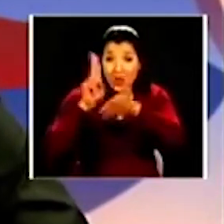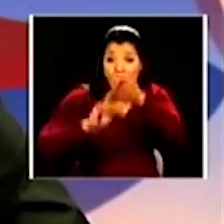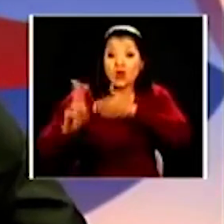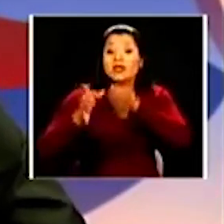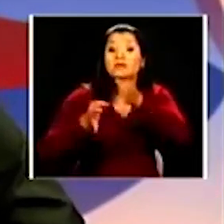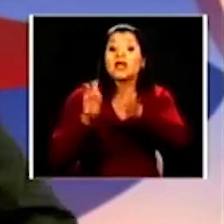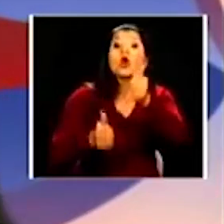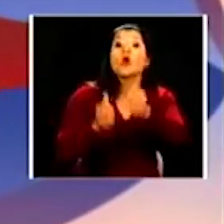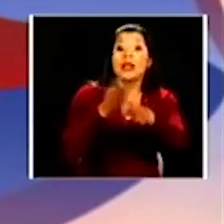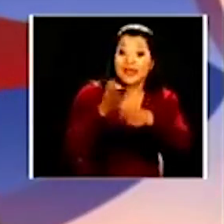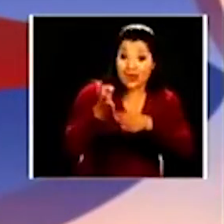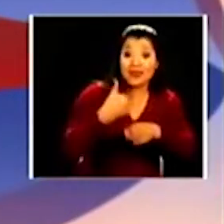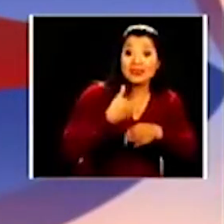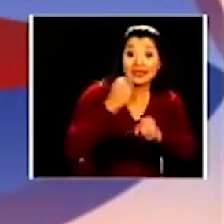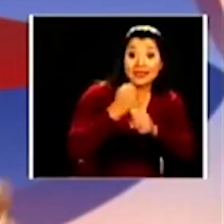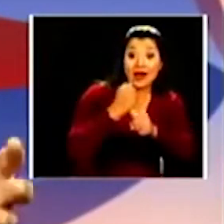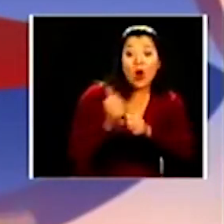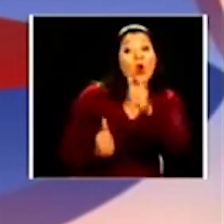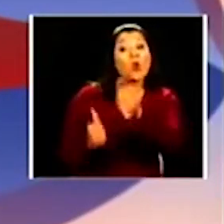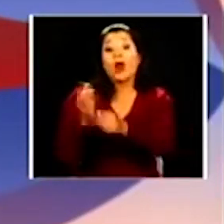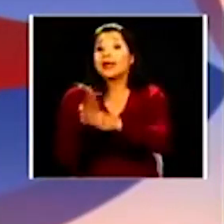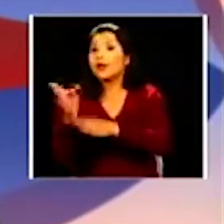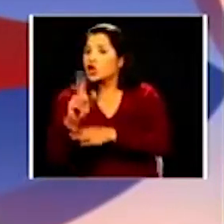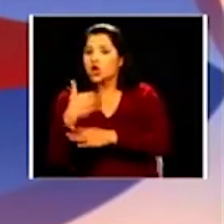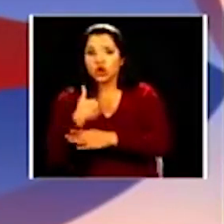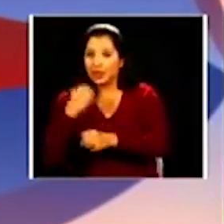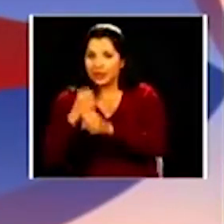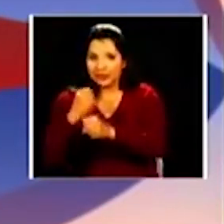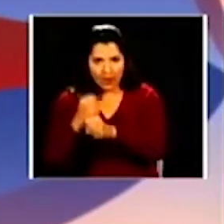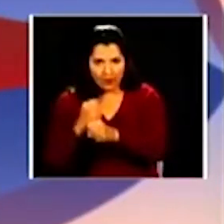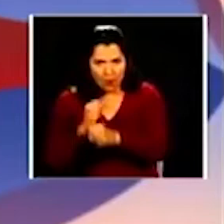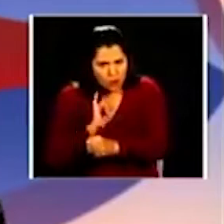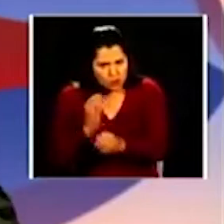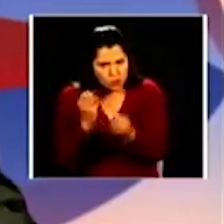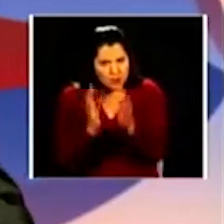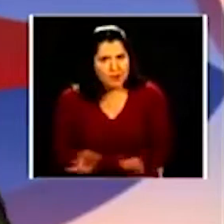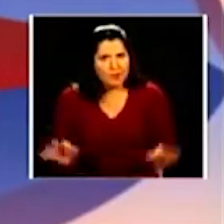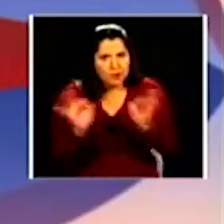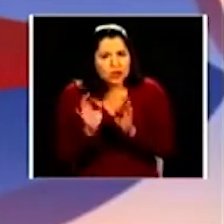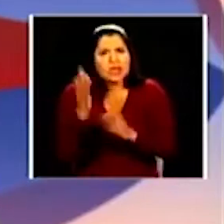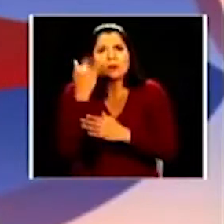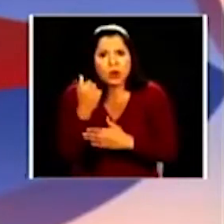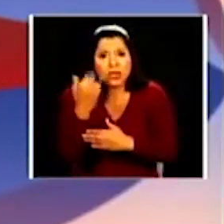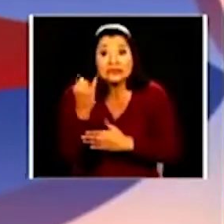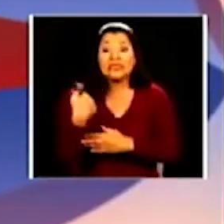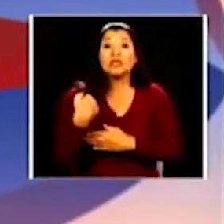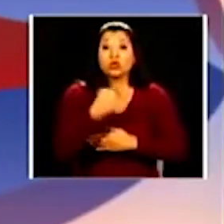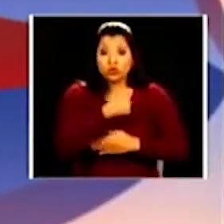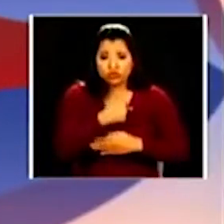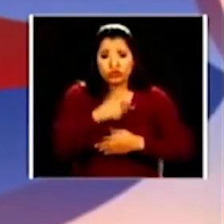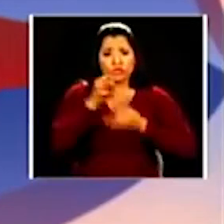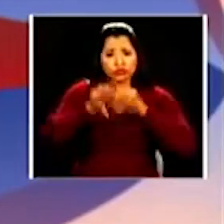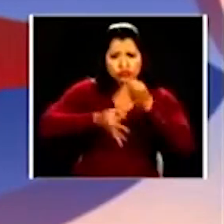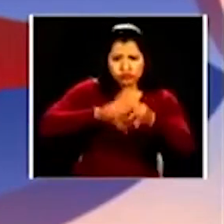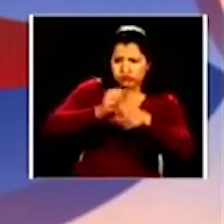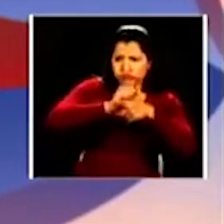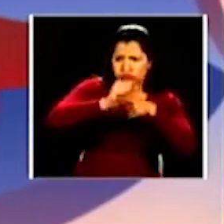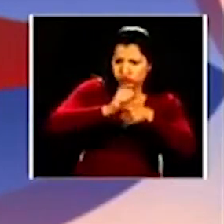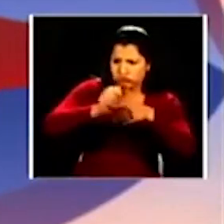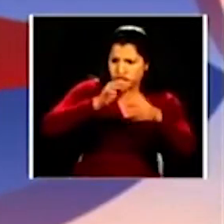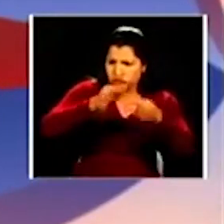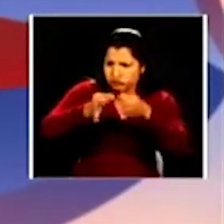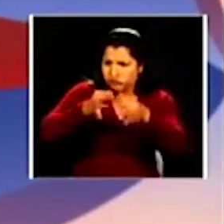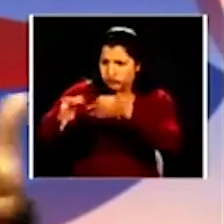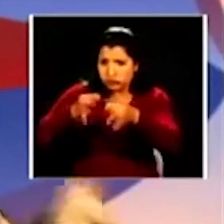Eso es importantísimo porque si entonces capacitamos a nuestros estudiantes en esas carreras, en esos oficios en los que sí